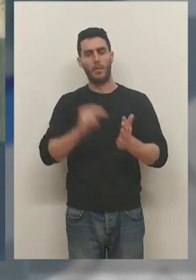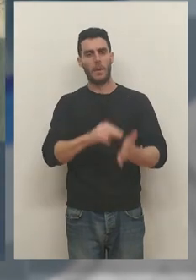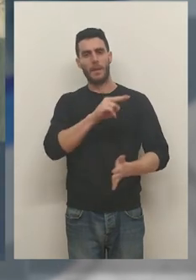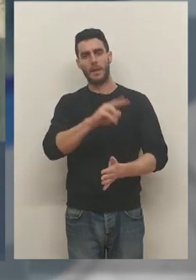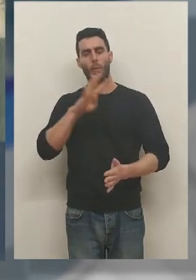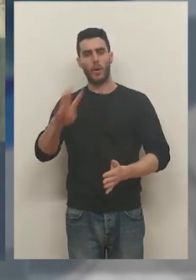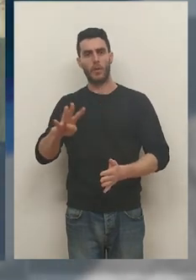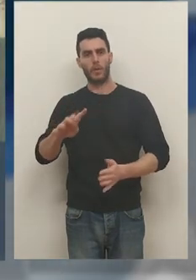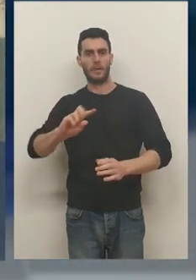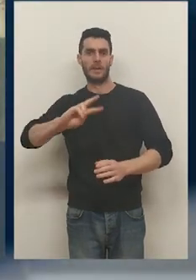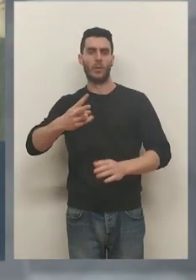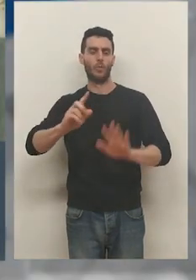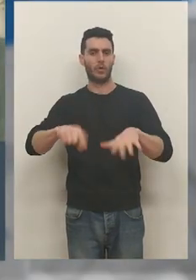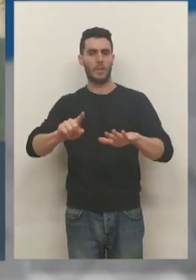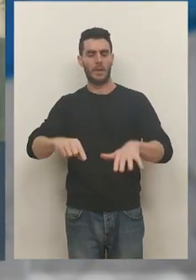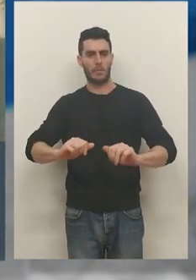de 2024